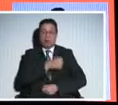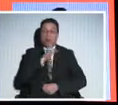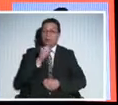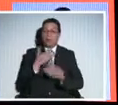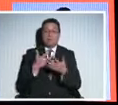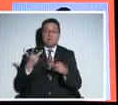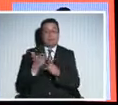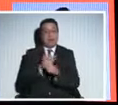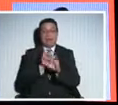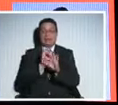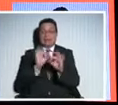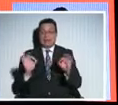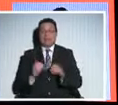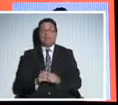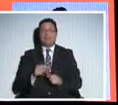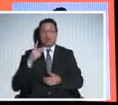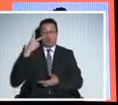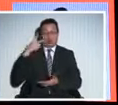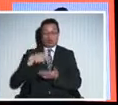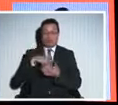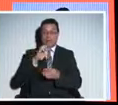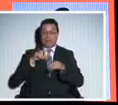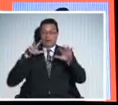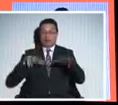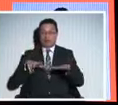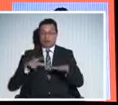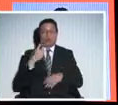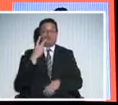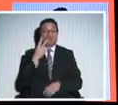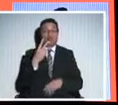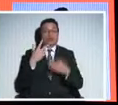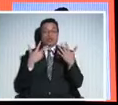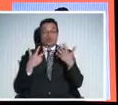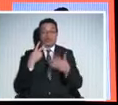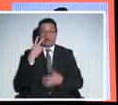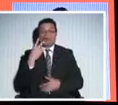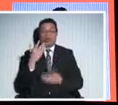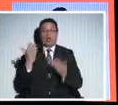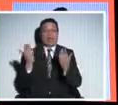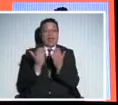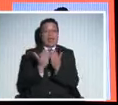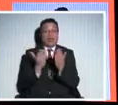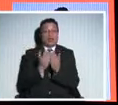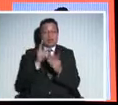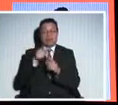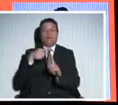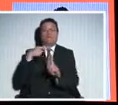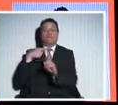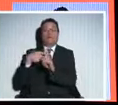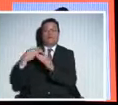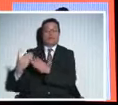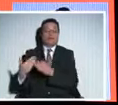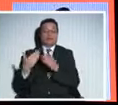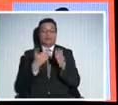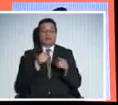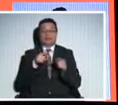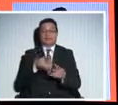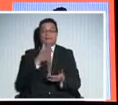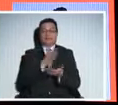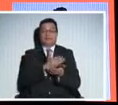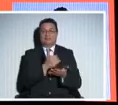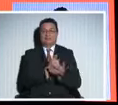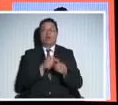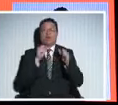mal. Durante el año 2018, 282 estudiantes se vieron beneficiados con esta medida